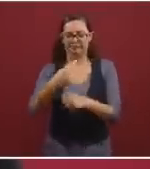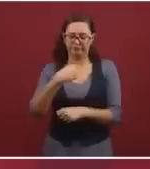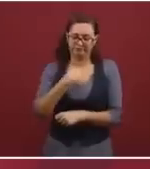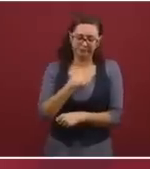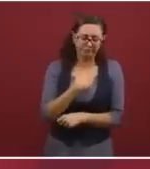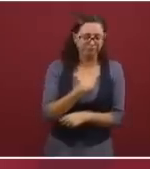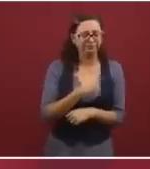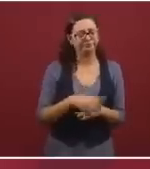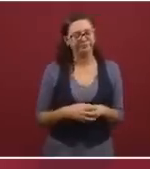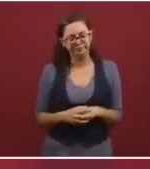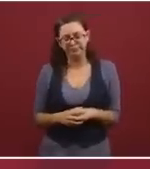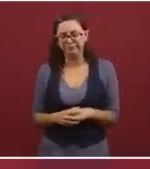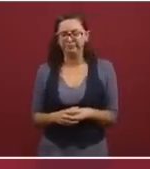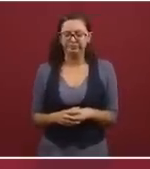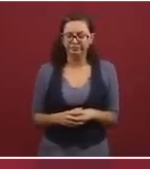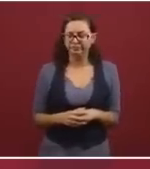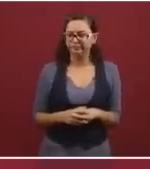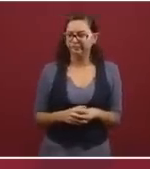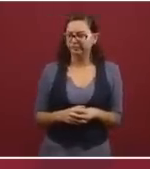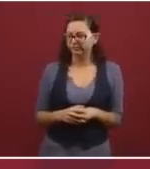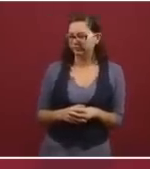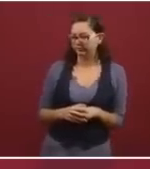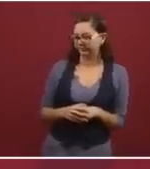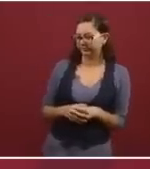si le dan la espalda